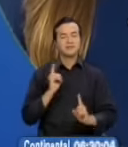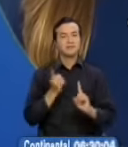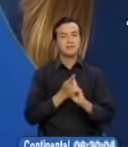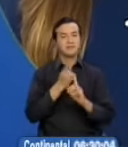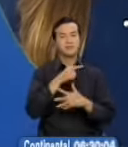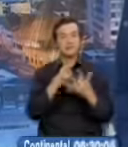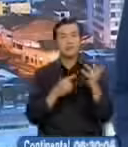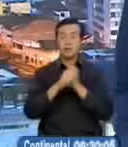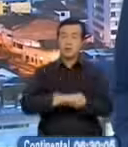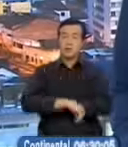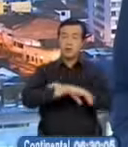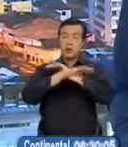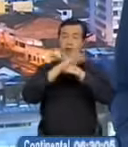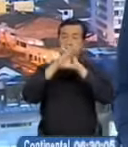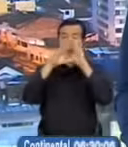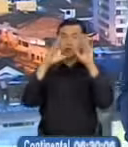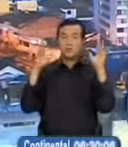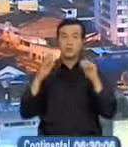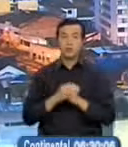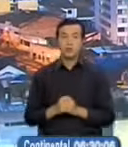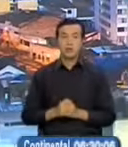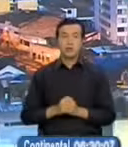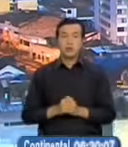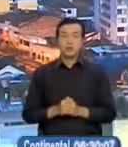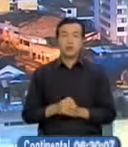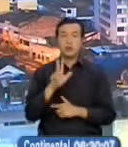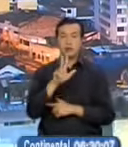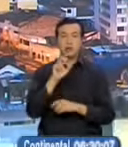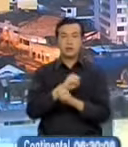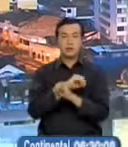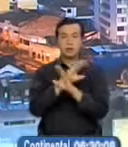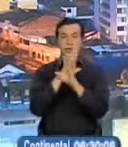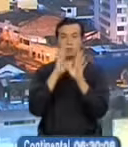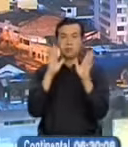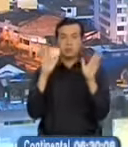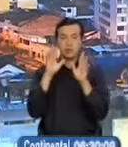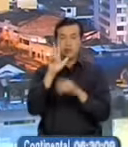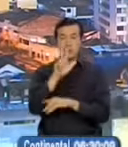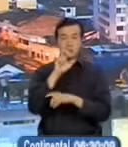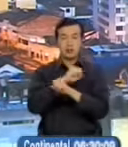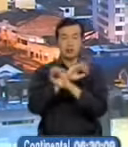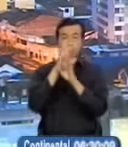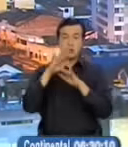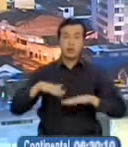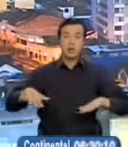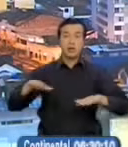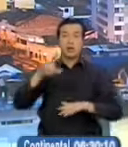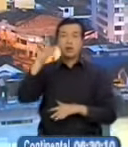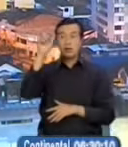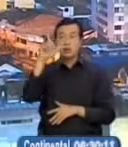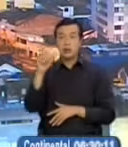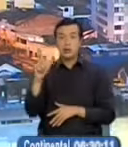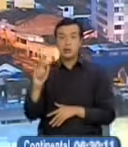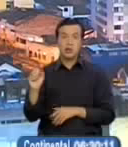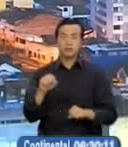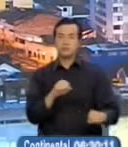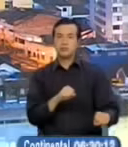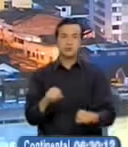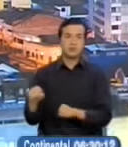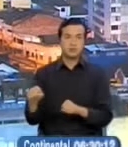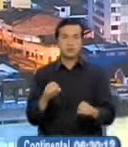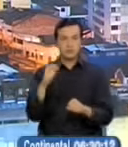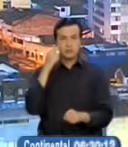en horas de la madrugada, hora local también, 3 de la mañana, de la madrugada allá en Italia. Vamos a revisar imágenes que vienen